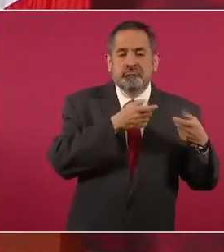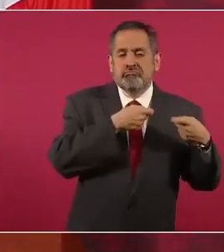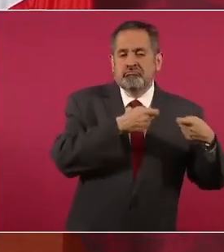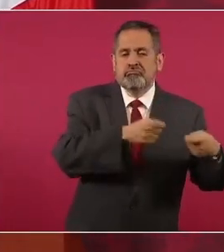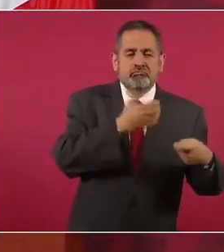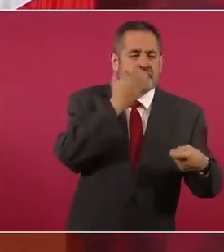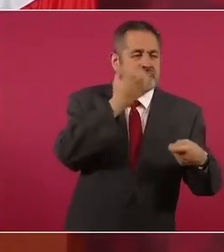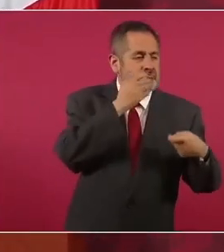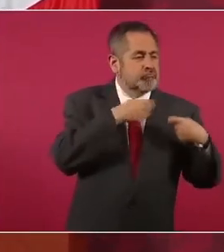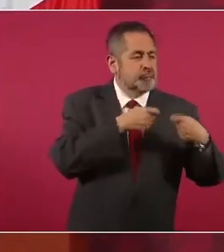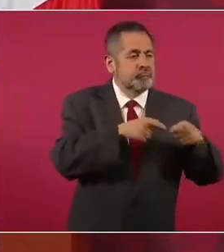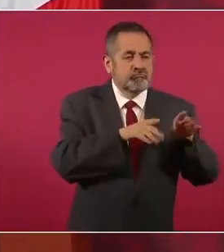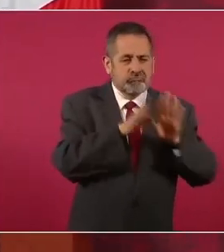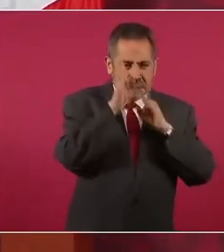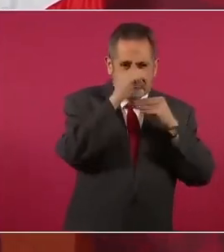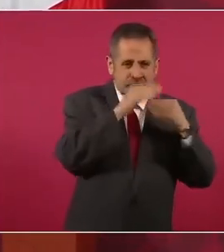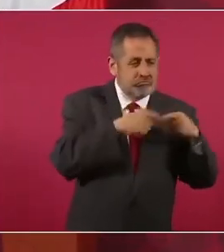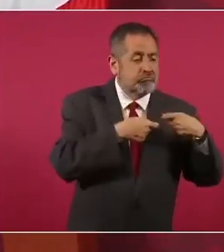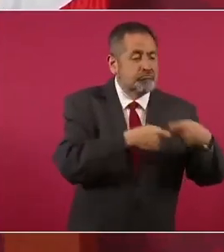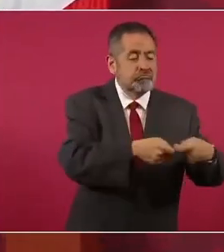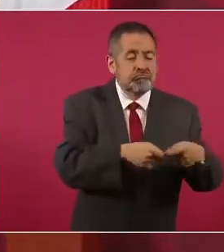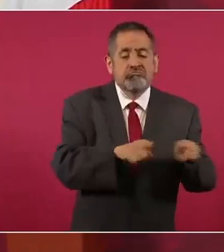porque son capaces, ya lo han hecho,